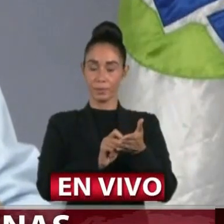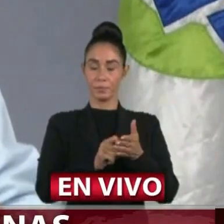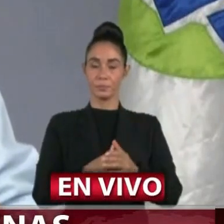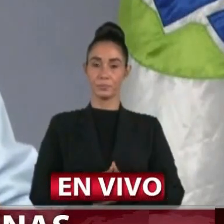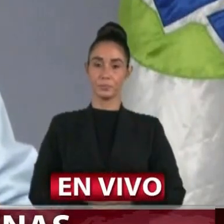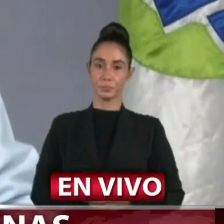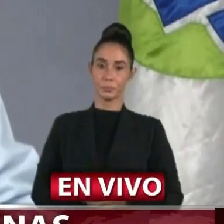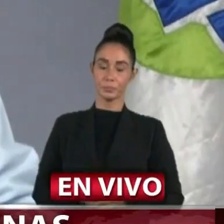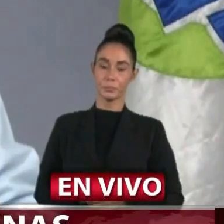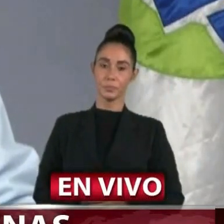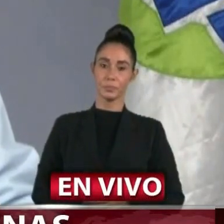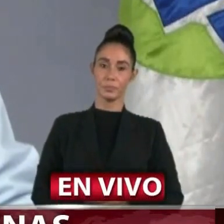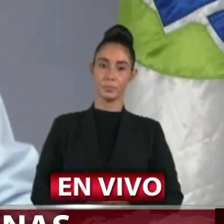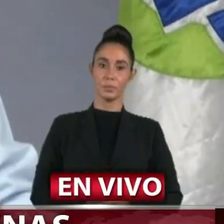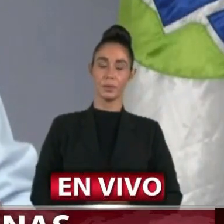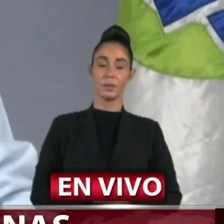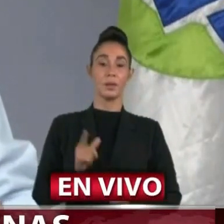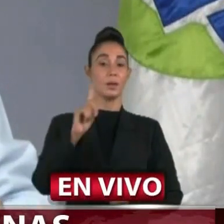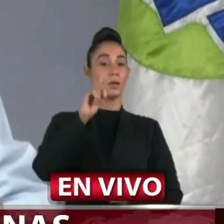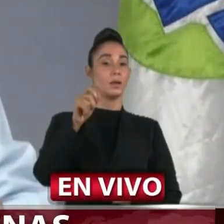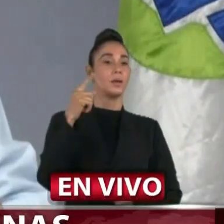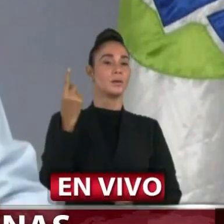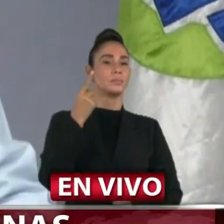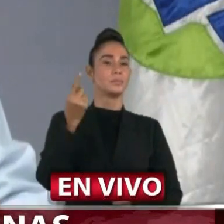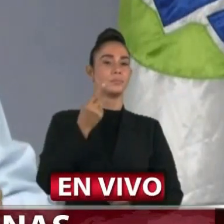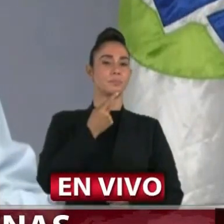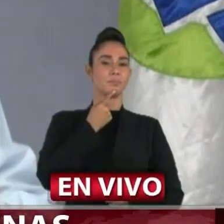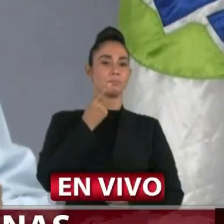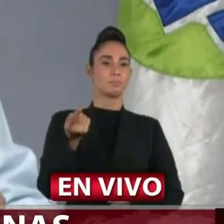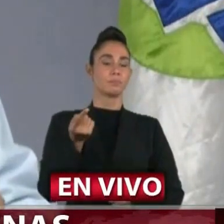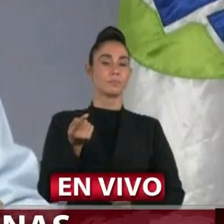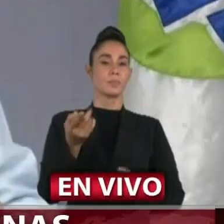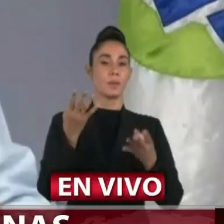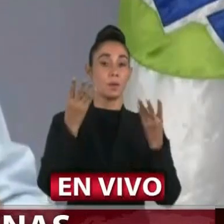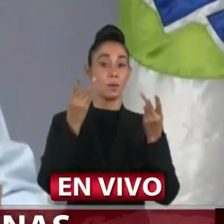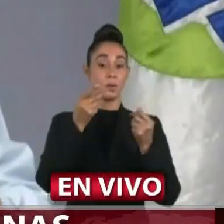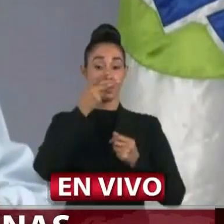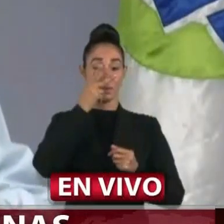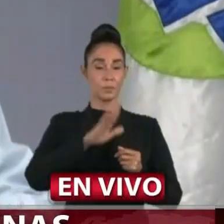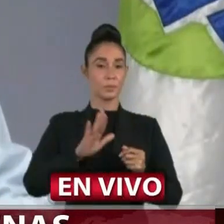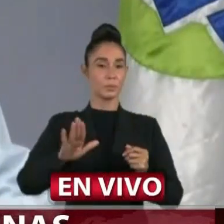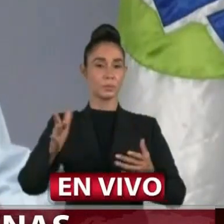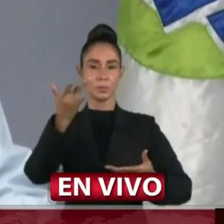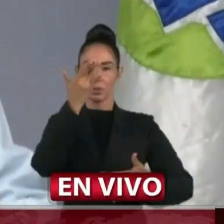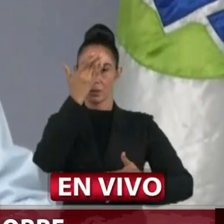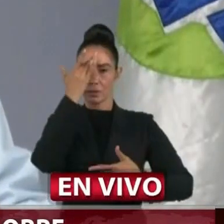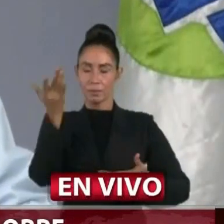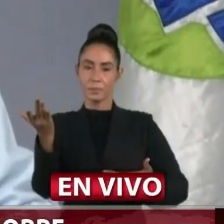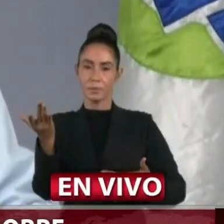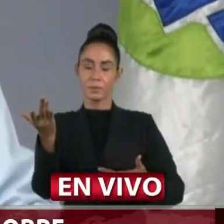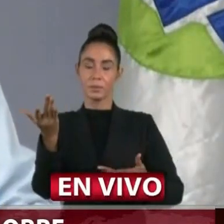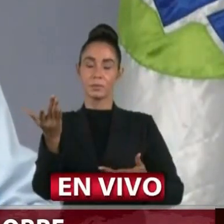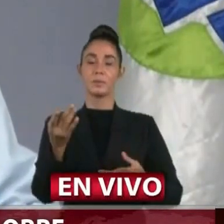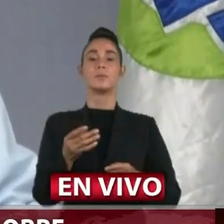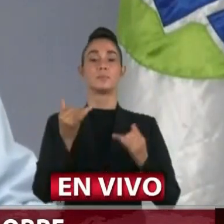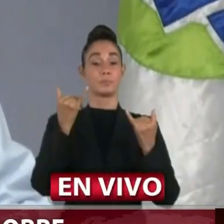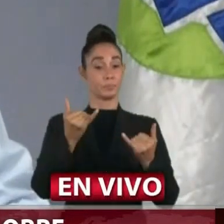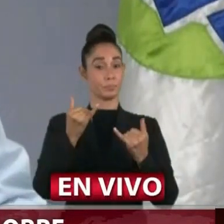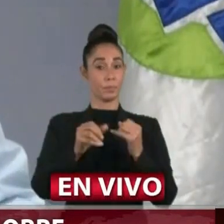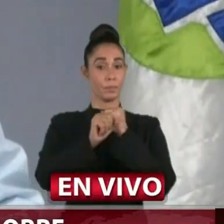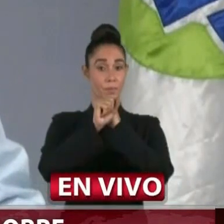Una pregunta recurrente que se había hecho es el número de niños afectados que queremos informar en el día de